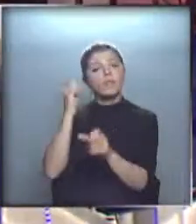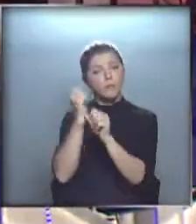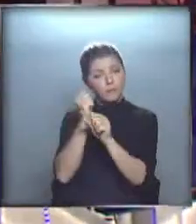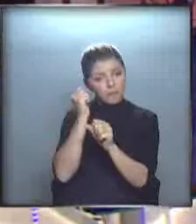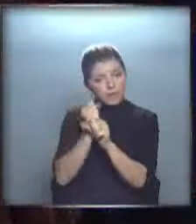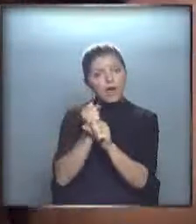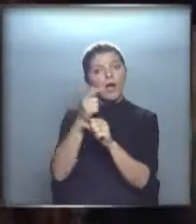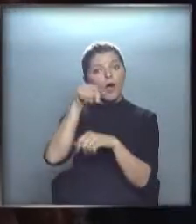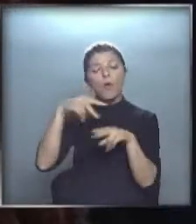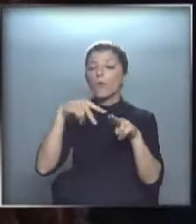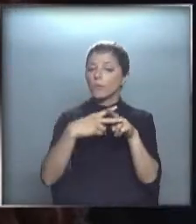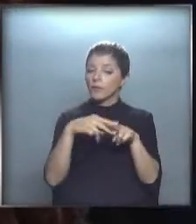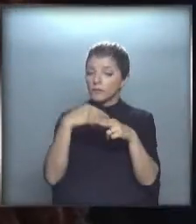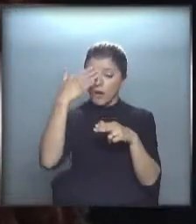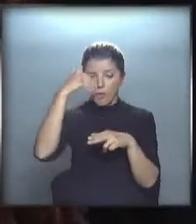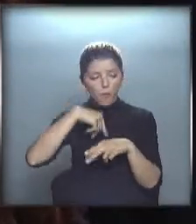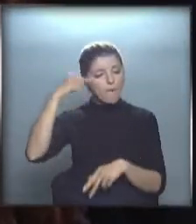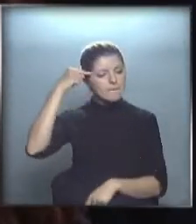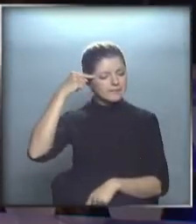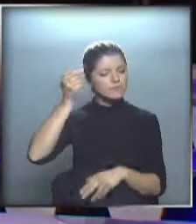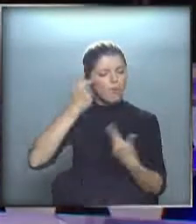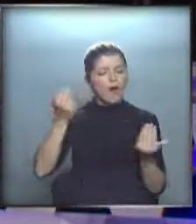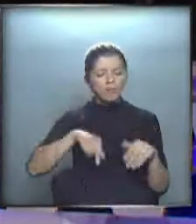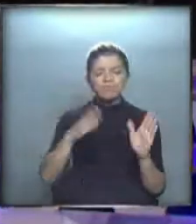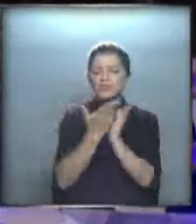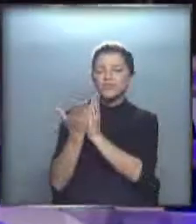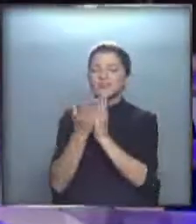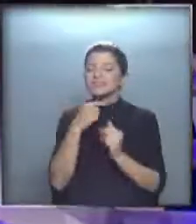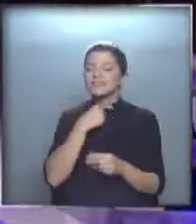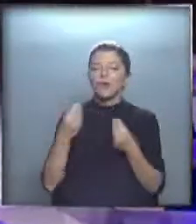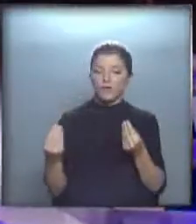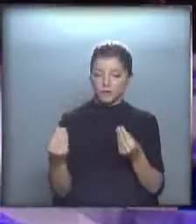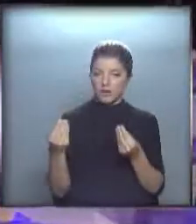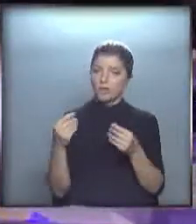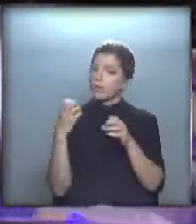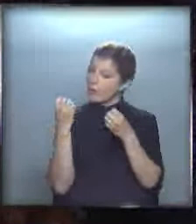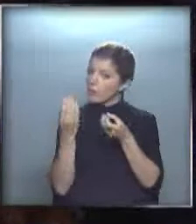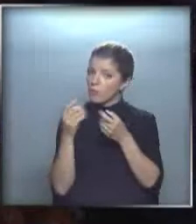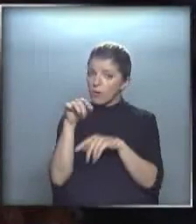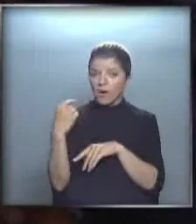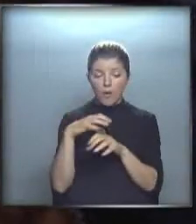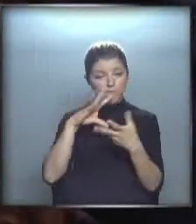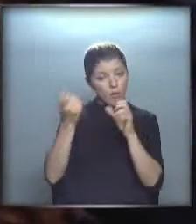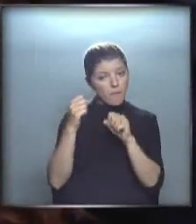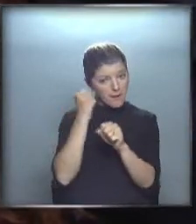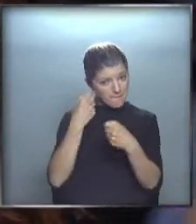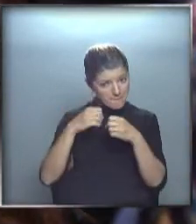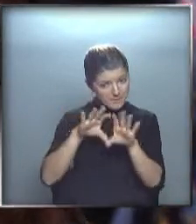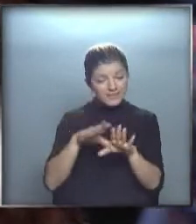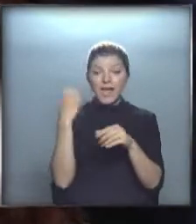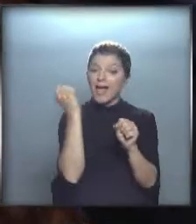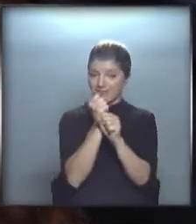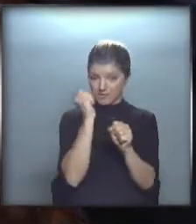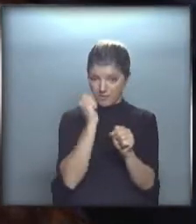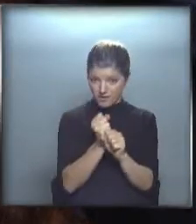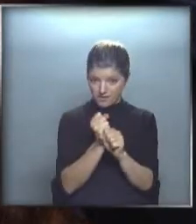taller metalúrgico, después va a elaborar qué realmente tiene ganas de hacer, pero mientras tanto está, ya dio el primer paso. Que es